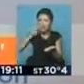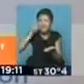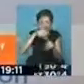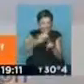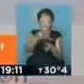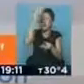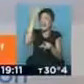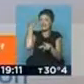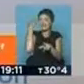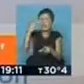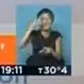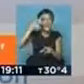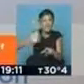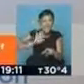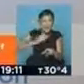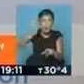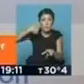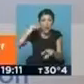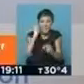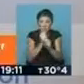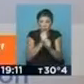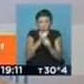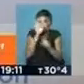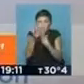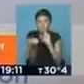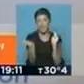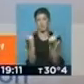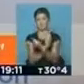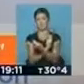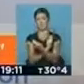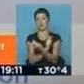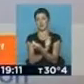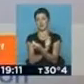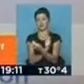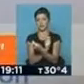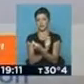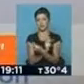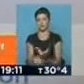ocuparon por más de una década como si nada